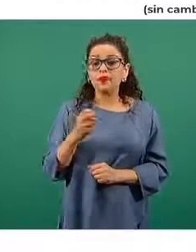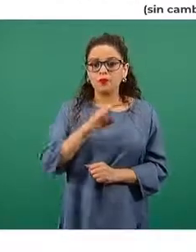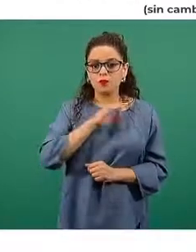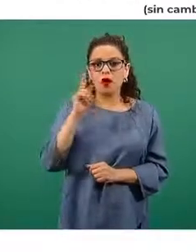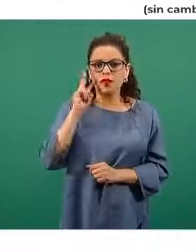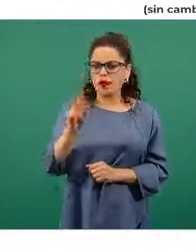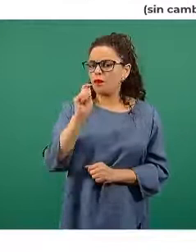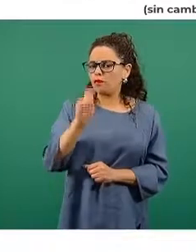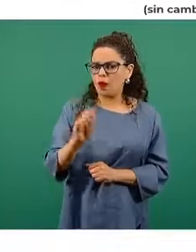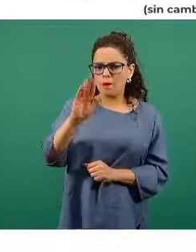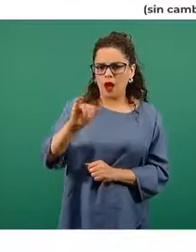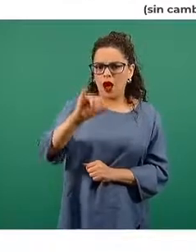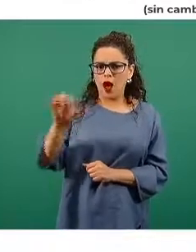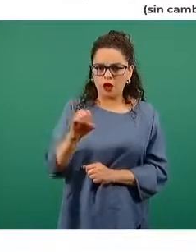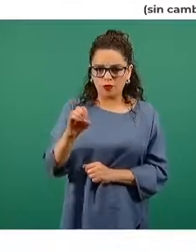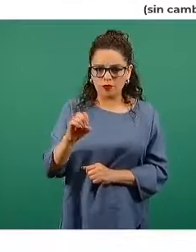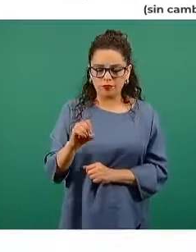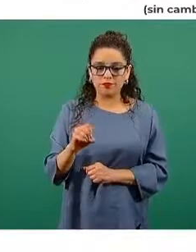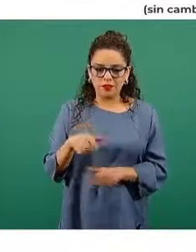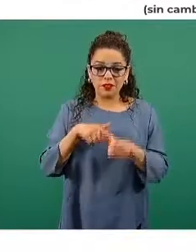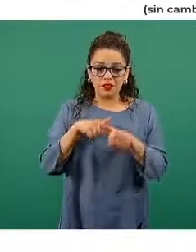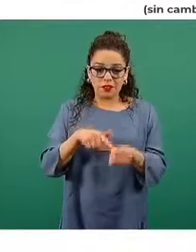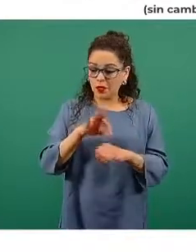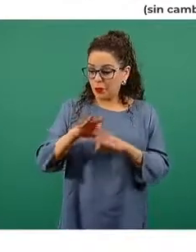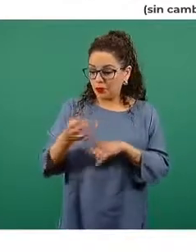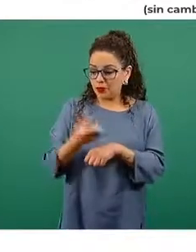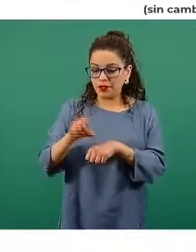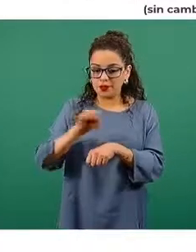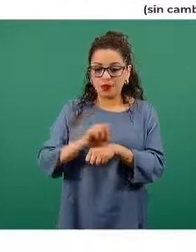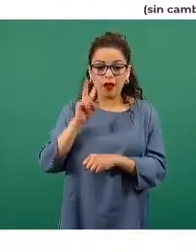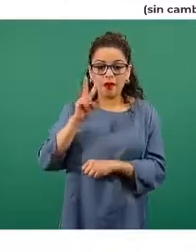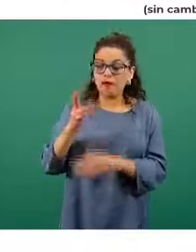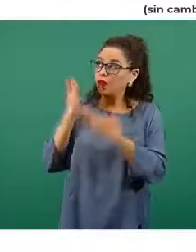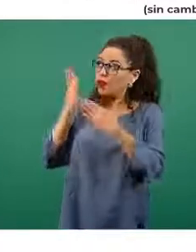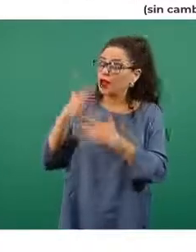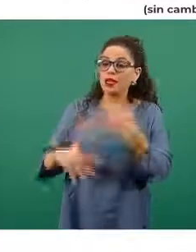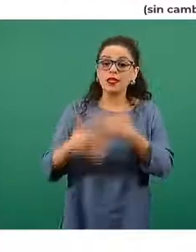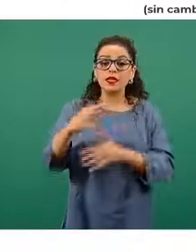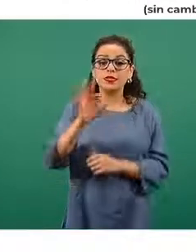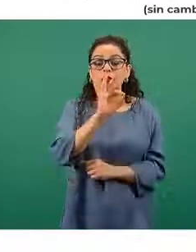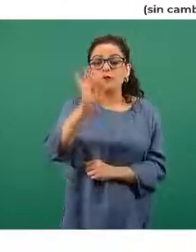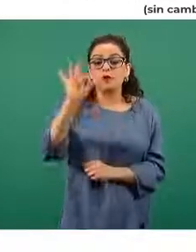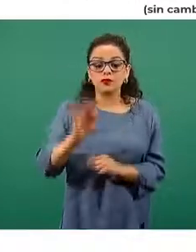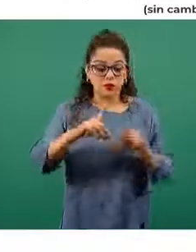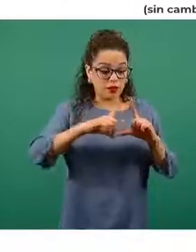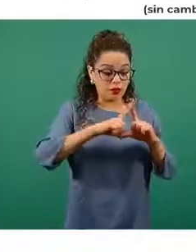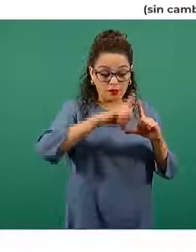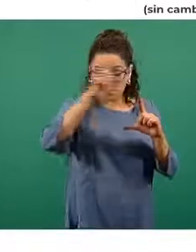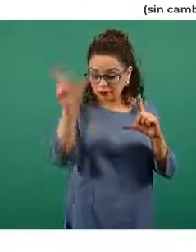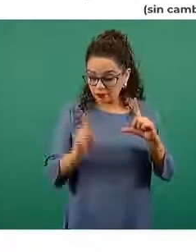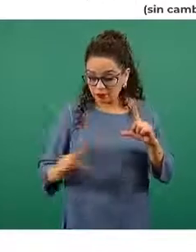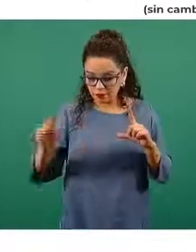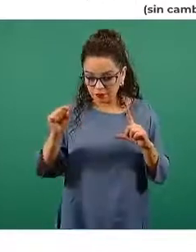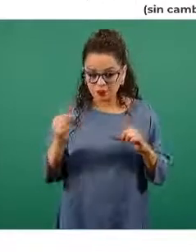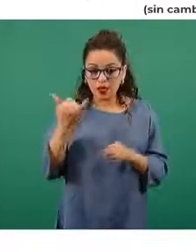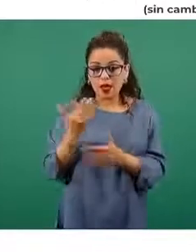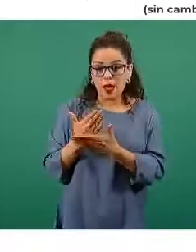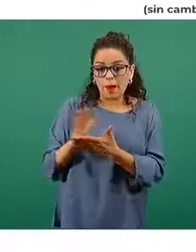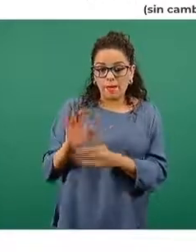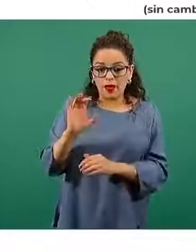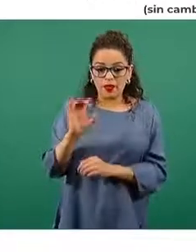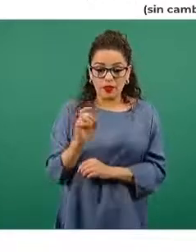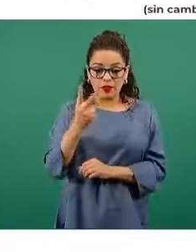baja que hemos visto en últimas semanas, 15% la ocupación nacional y además las 32